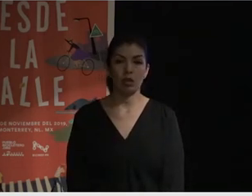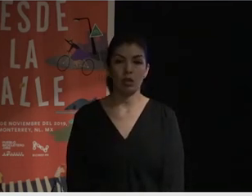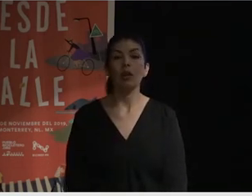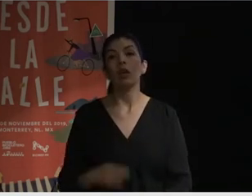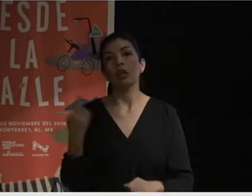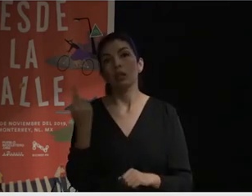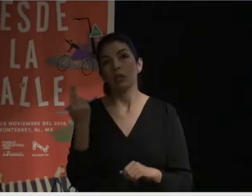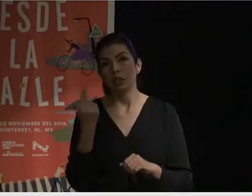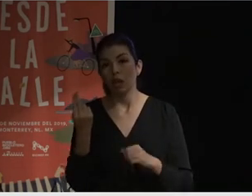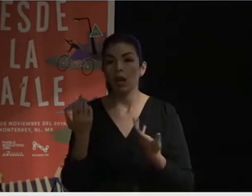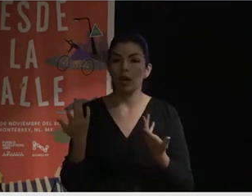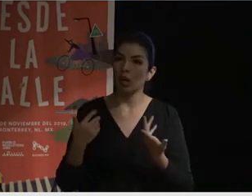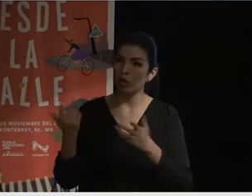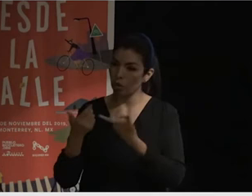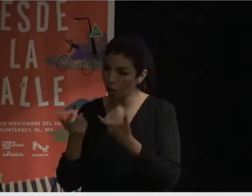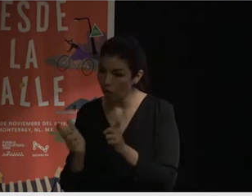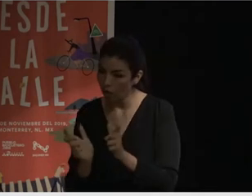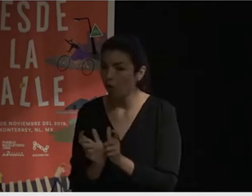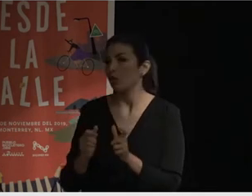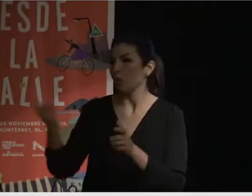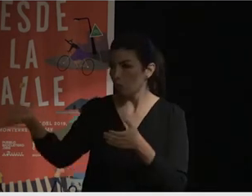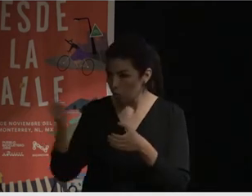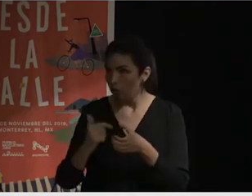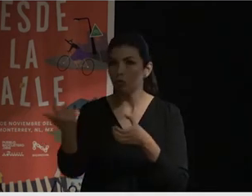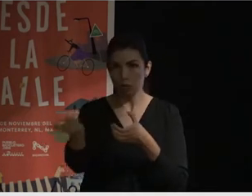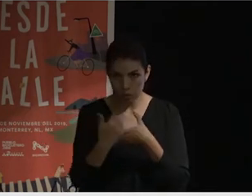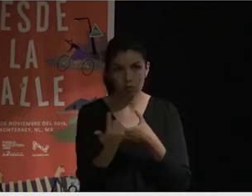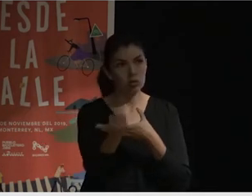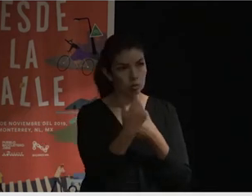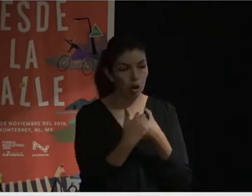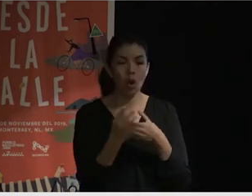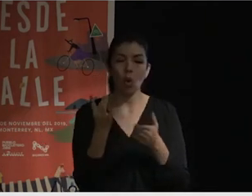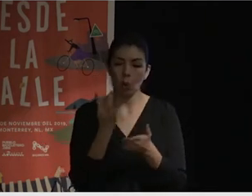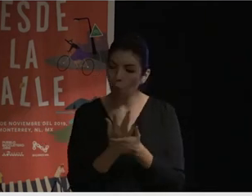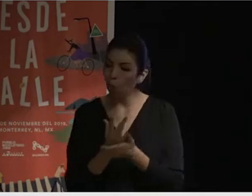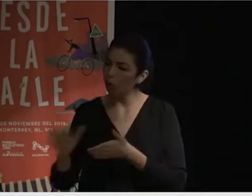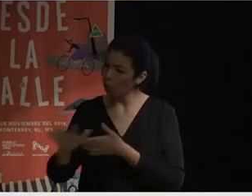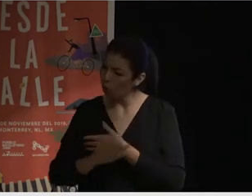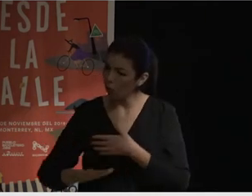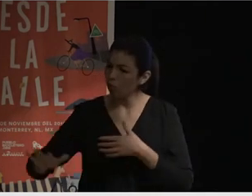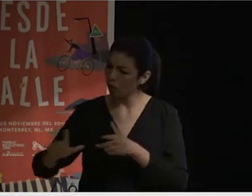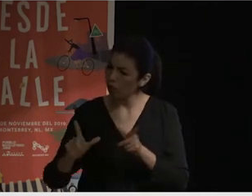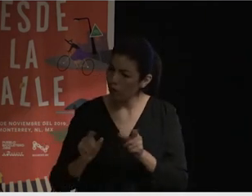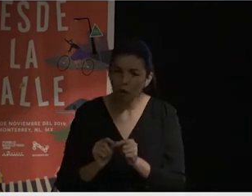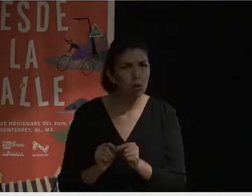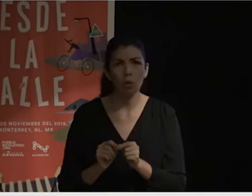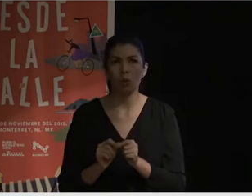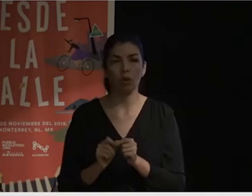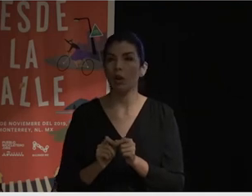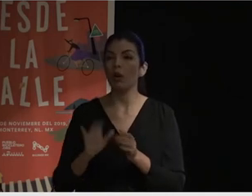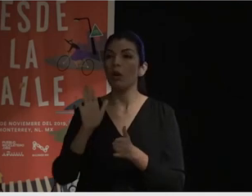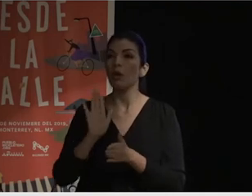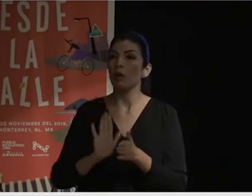social urbano, nuevos vínculos, nuevas redes, ¿no? Meternos a otros temas y no solo hablar de la movilidad, sino hablar del uso de